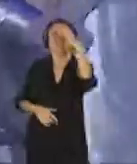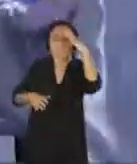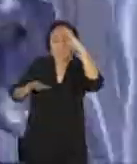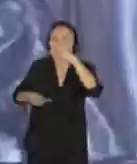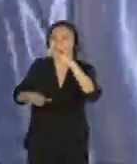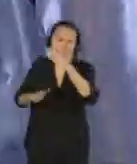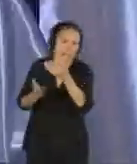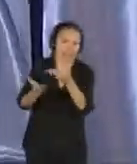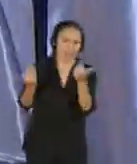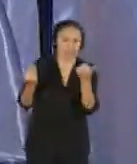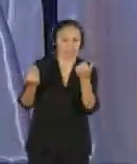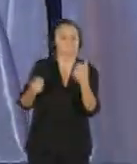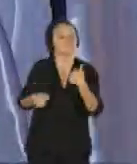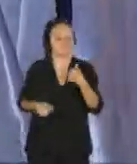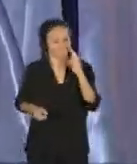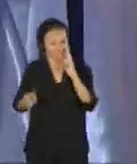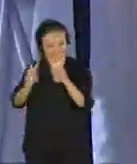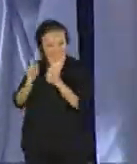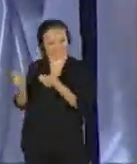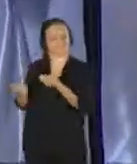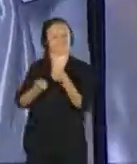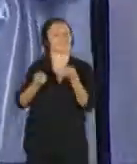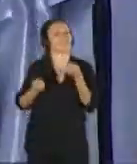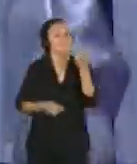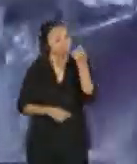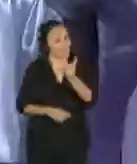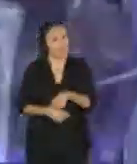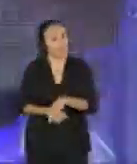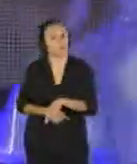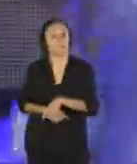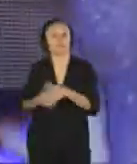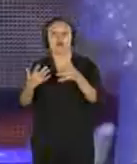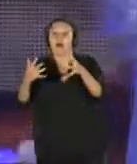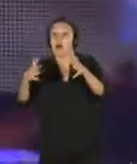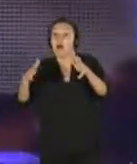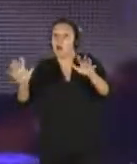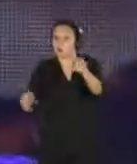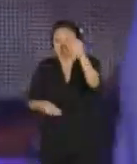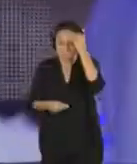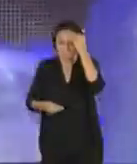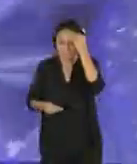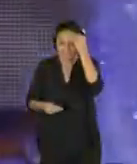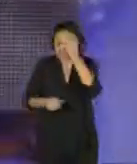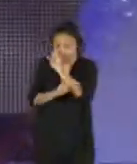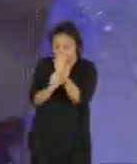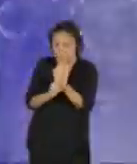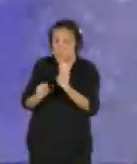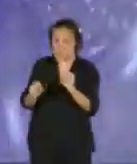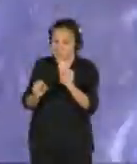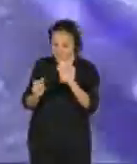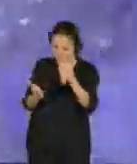ateo, también te veo. Aunque no creas, muy